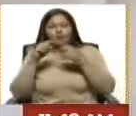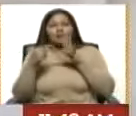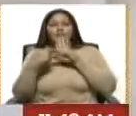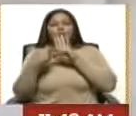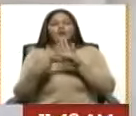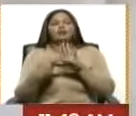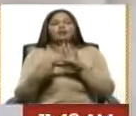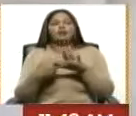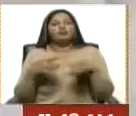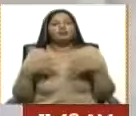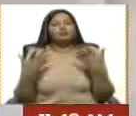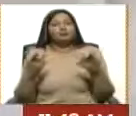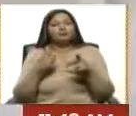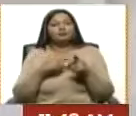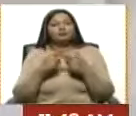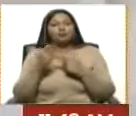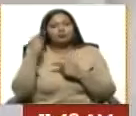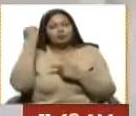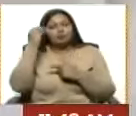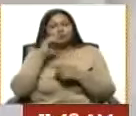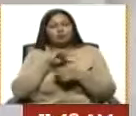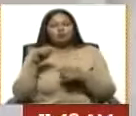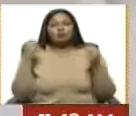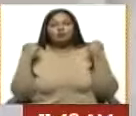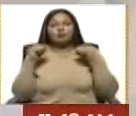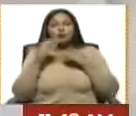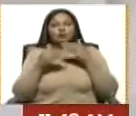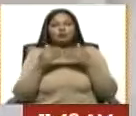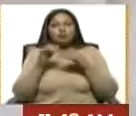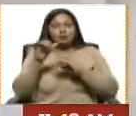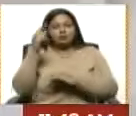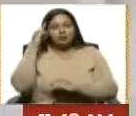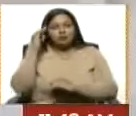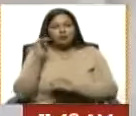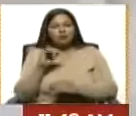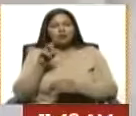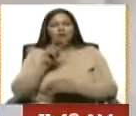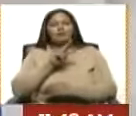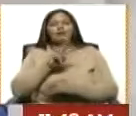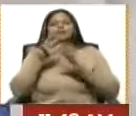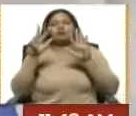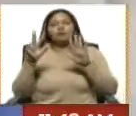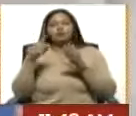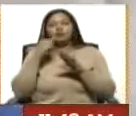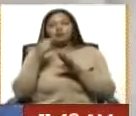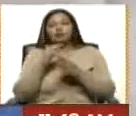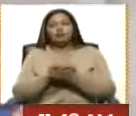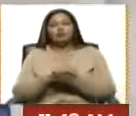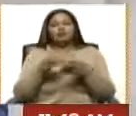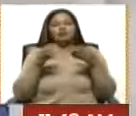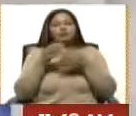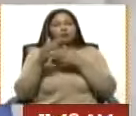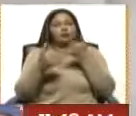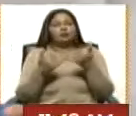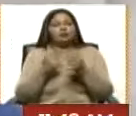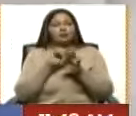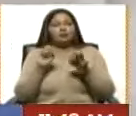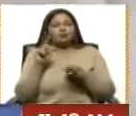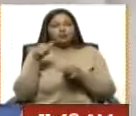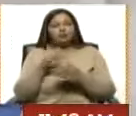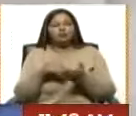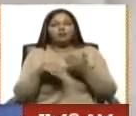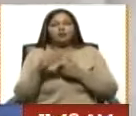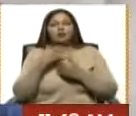Entonces, ¿usted cree que estamos preparados para que ese día 28, es decir, sectores de la extrema derecha vayan a